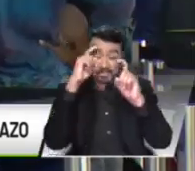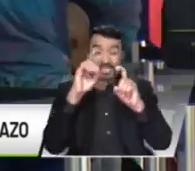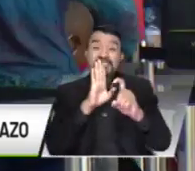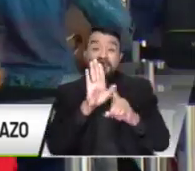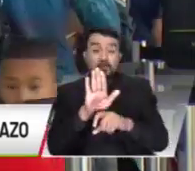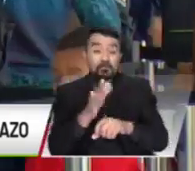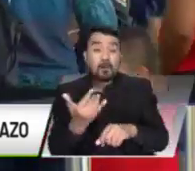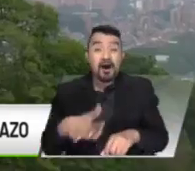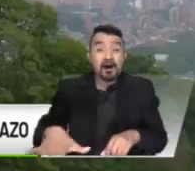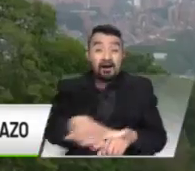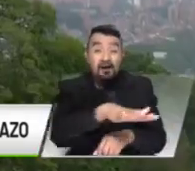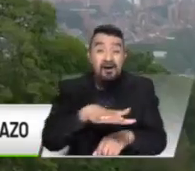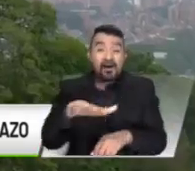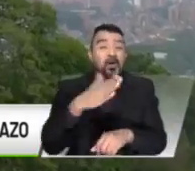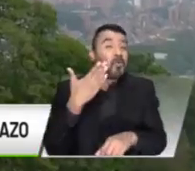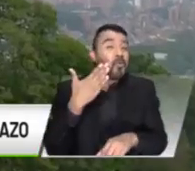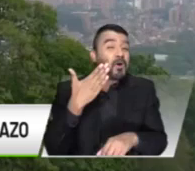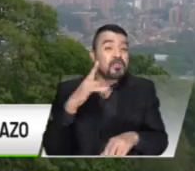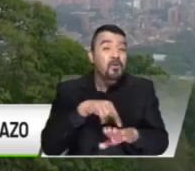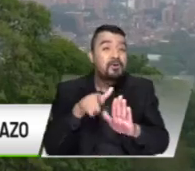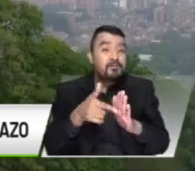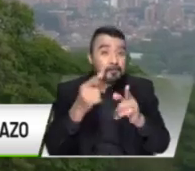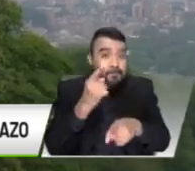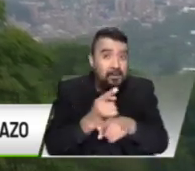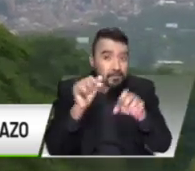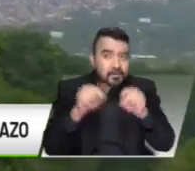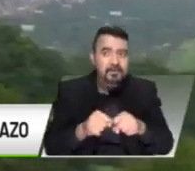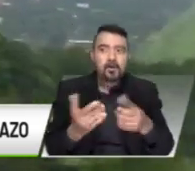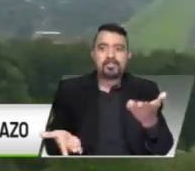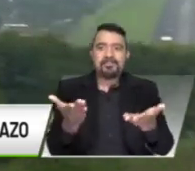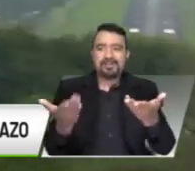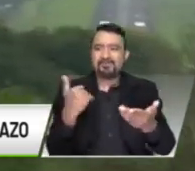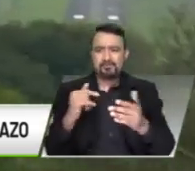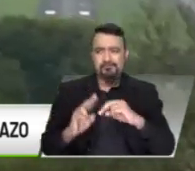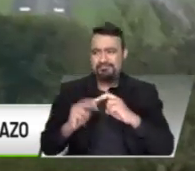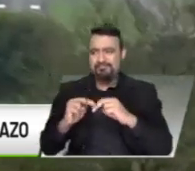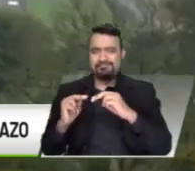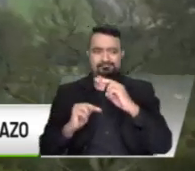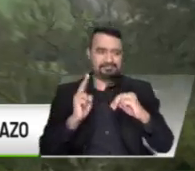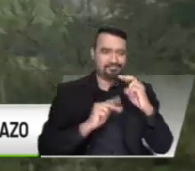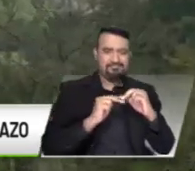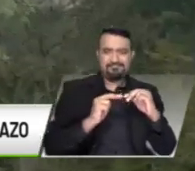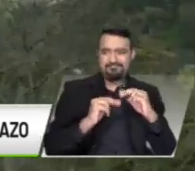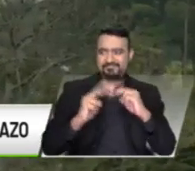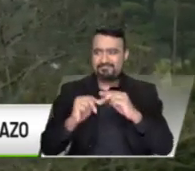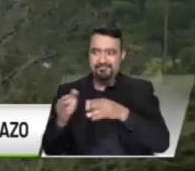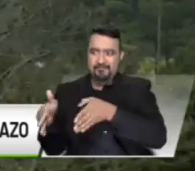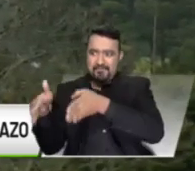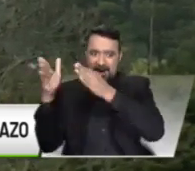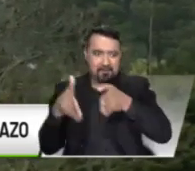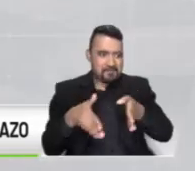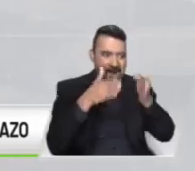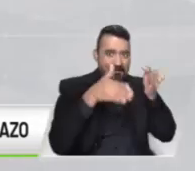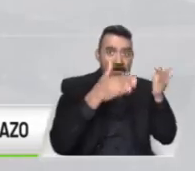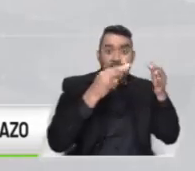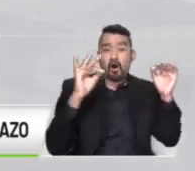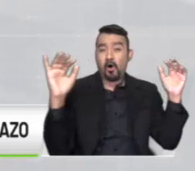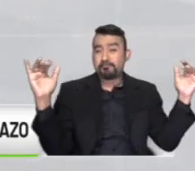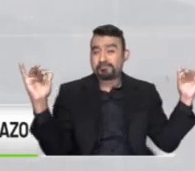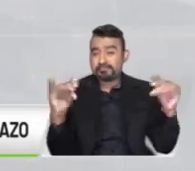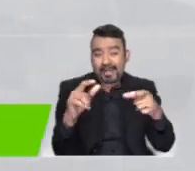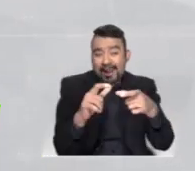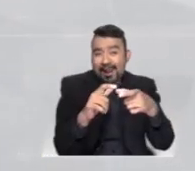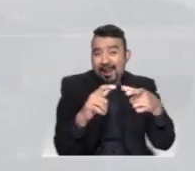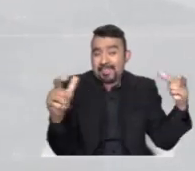una región hasta que el crecimiento urbano no deje otra alternativa que llevarla a aterrizar en otras tierras. Para ese